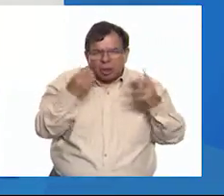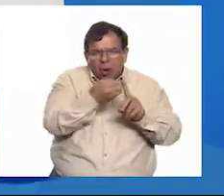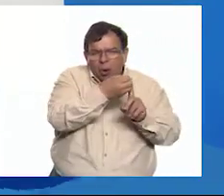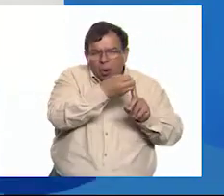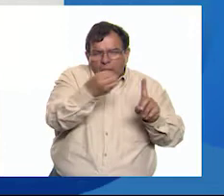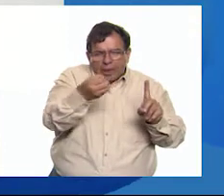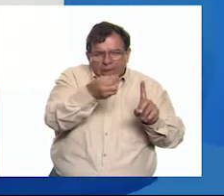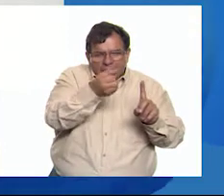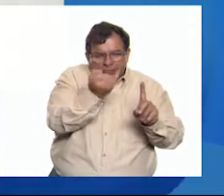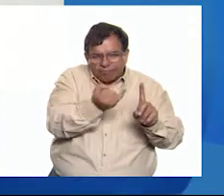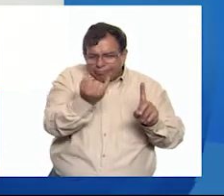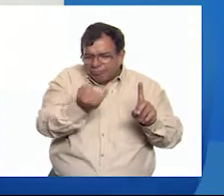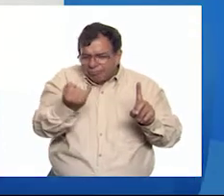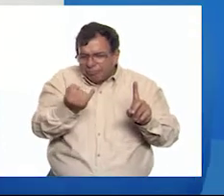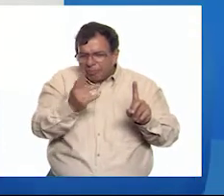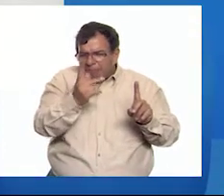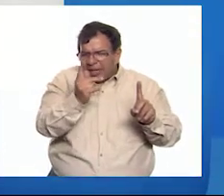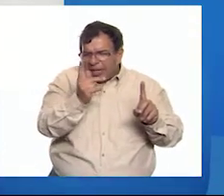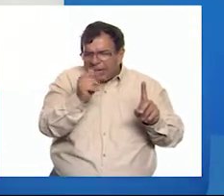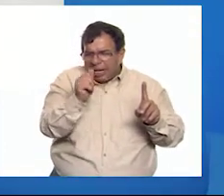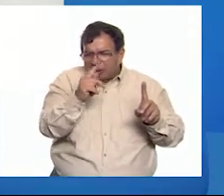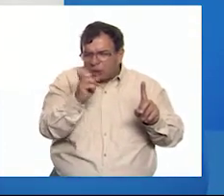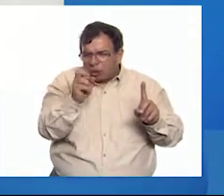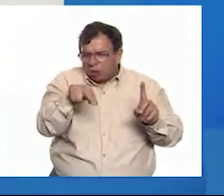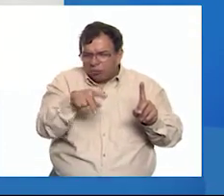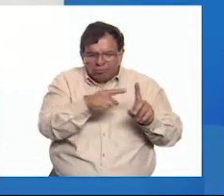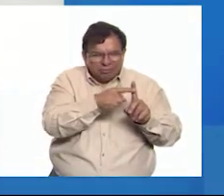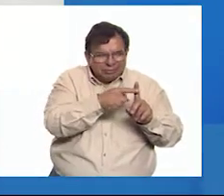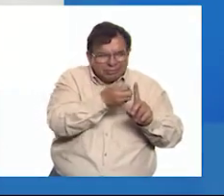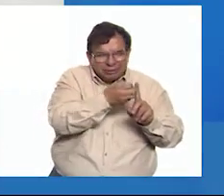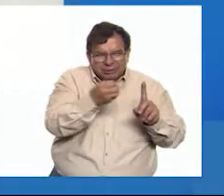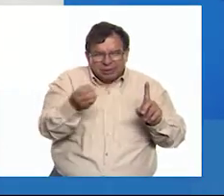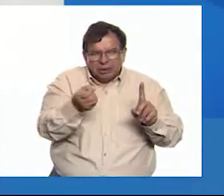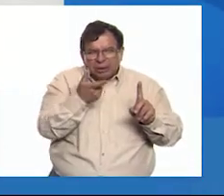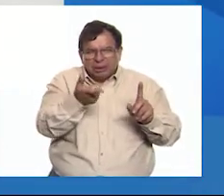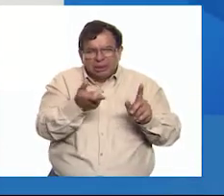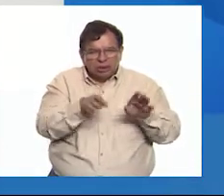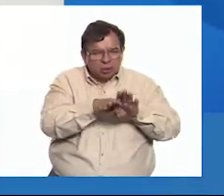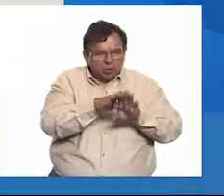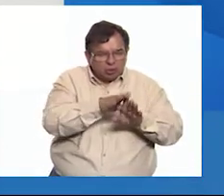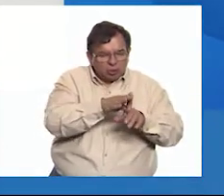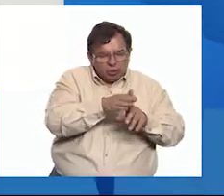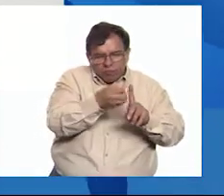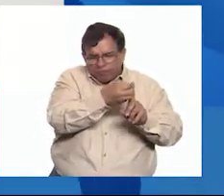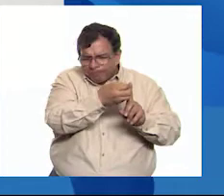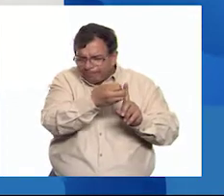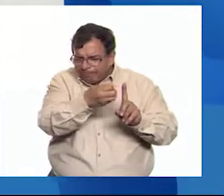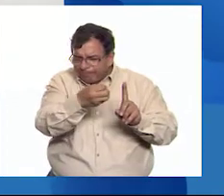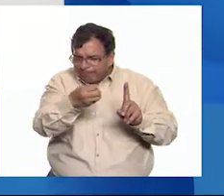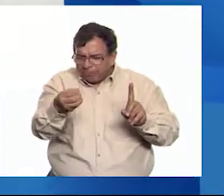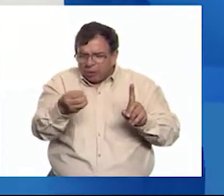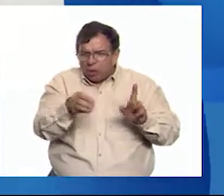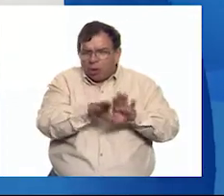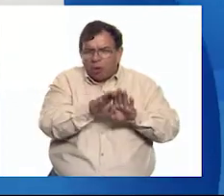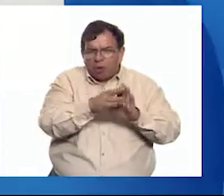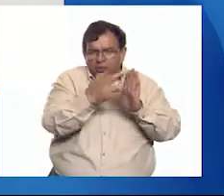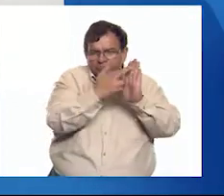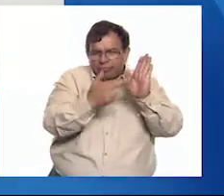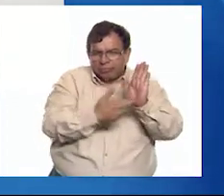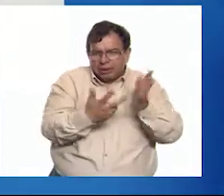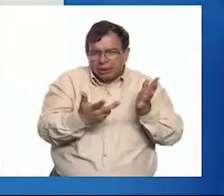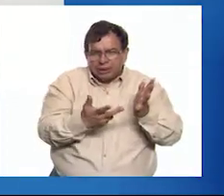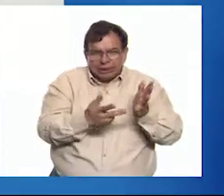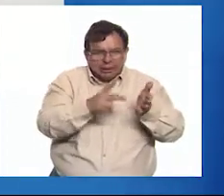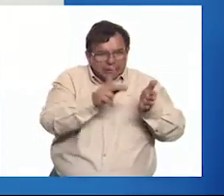patrón. Pero, ¿qué es un patrón? Un patrón es un conjunto de elementos ordenados según una regla, que al